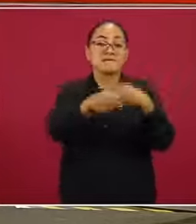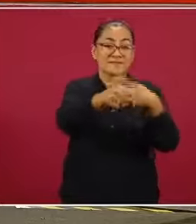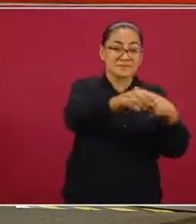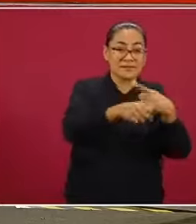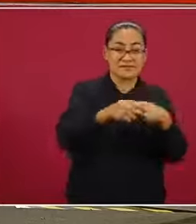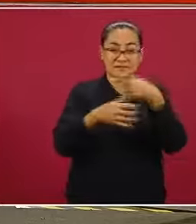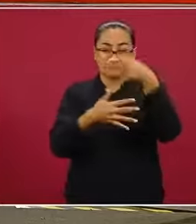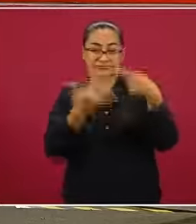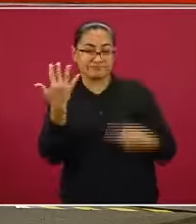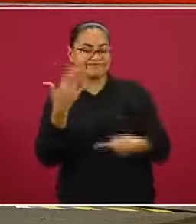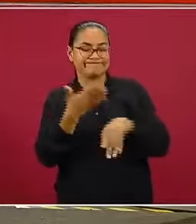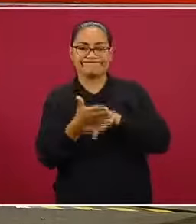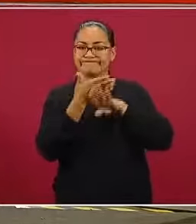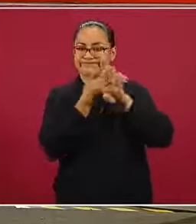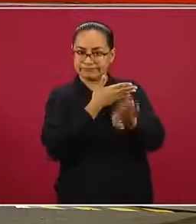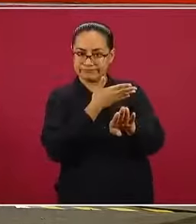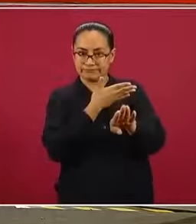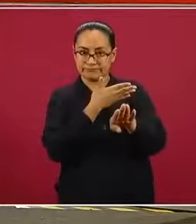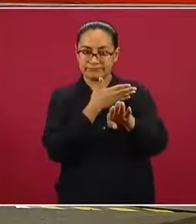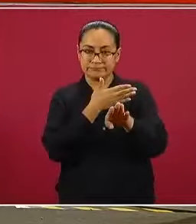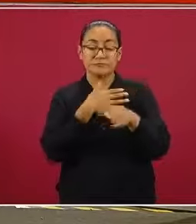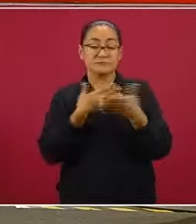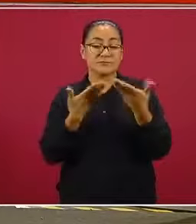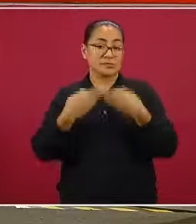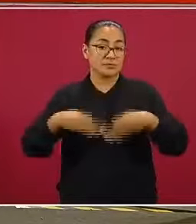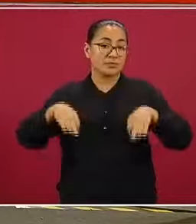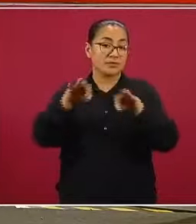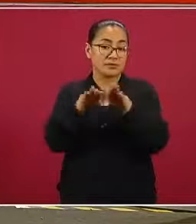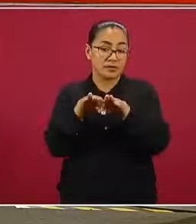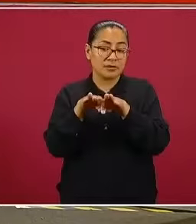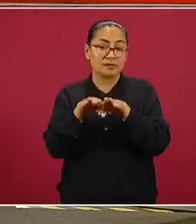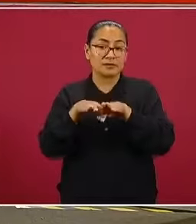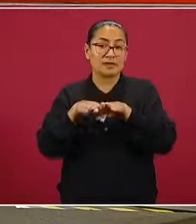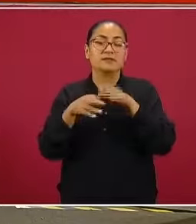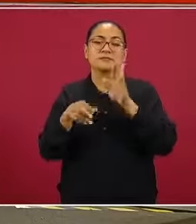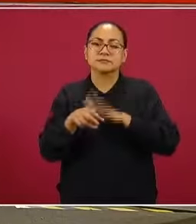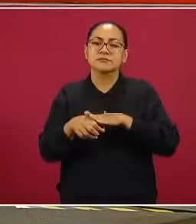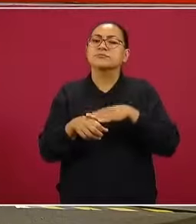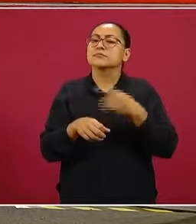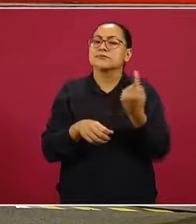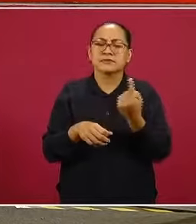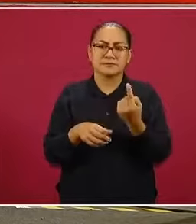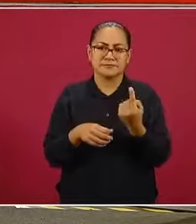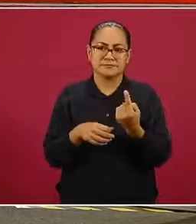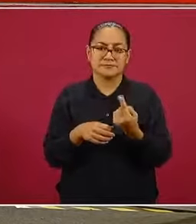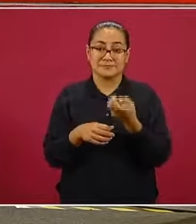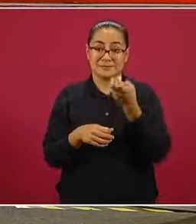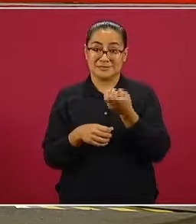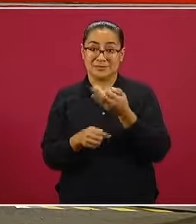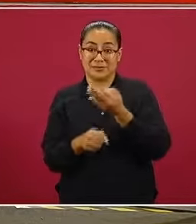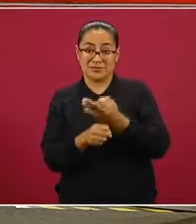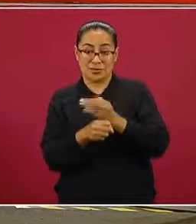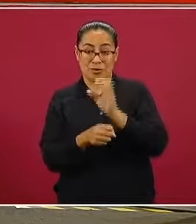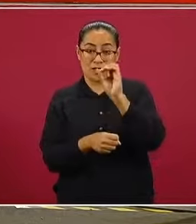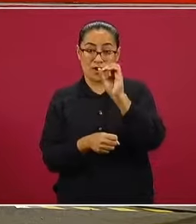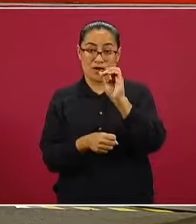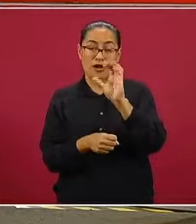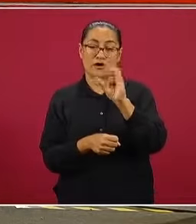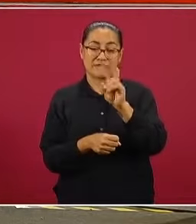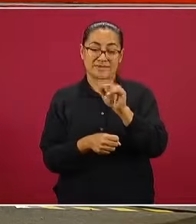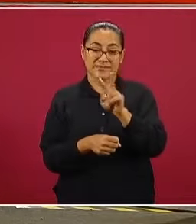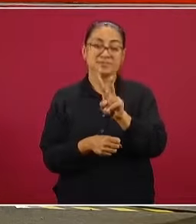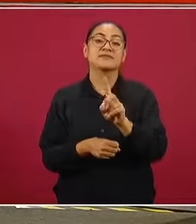transmisibles, tiene una particular importancia por lo que ha sucedido justamente con la pandemia de COVID-19, que, como